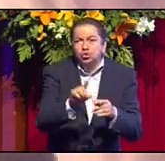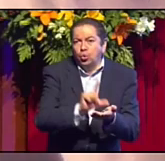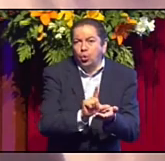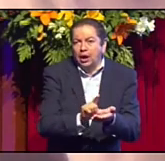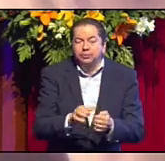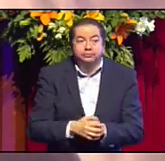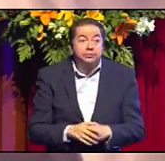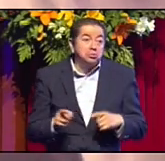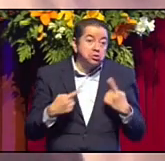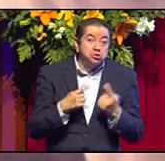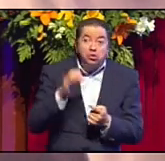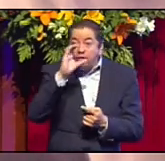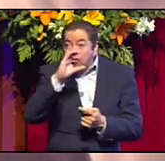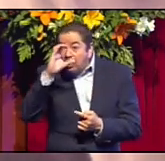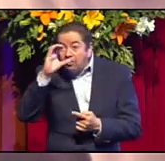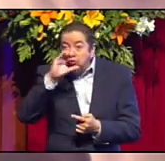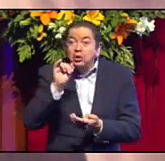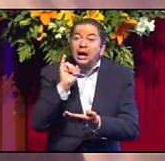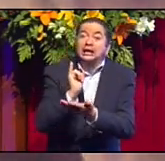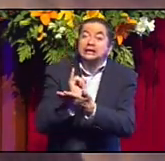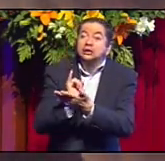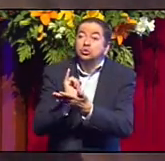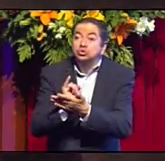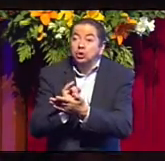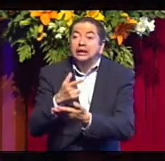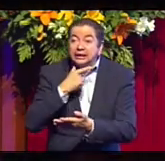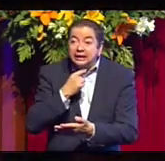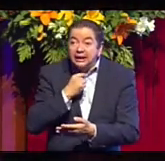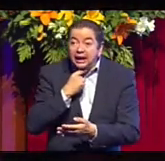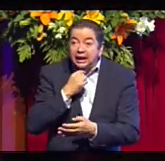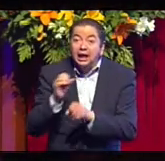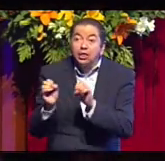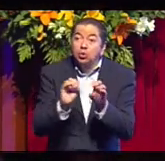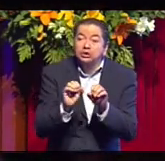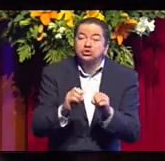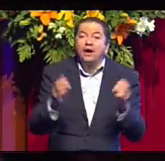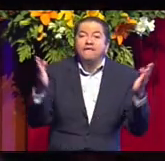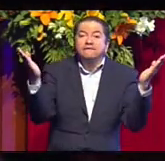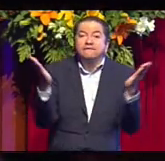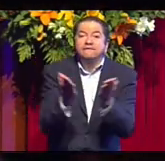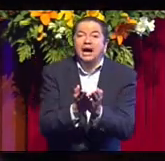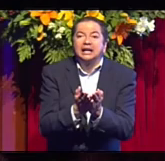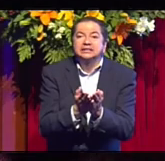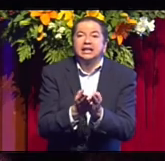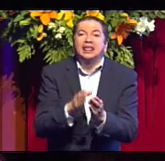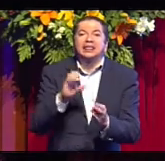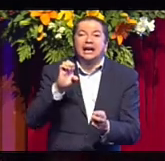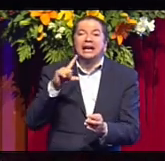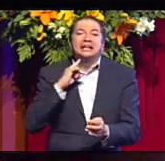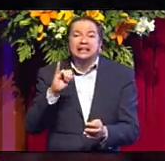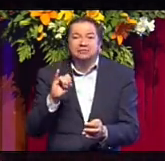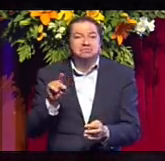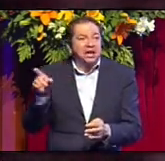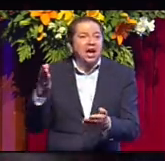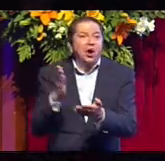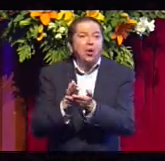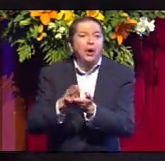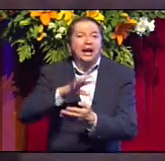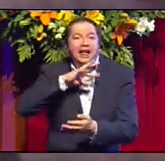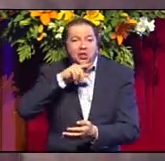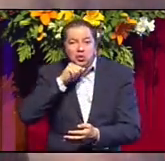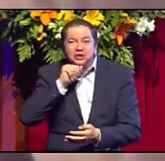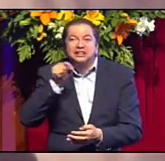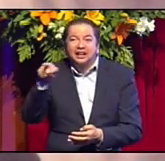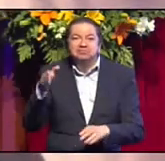Bueno, buscamos hasta que encontramos una institución que lo quiso hacer. Valle de Elqui, Escuela de Adultos Valle de Elqui. Y la Escuela Valle de Elqui está yendo a